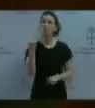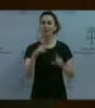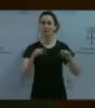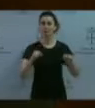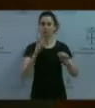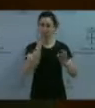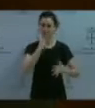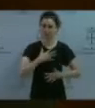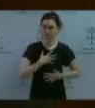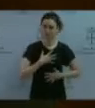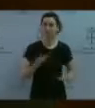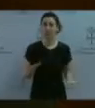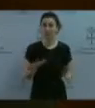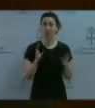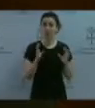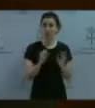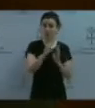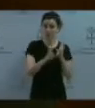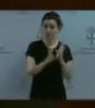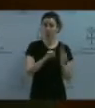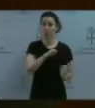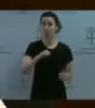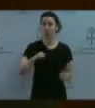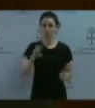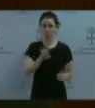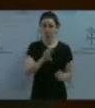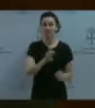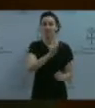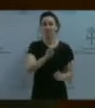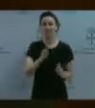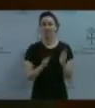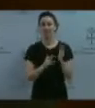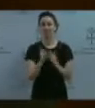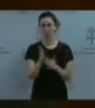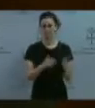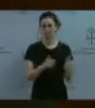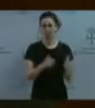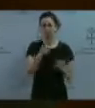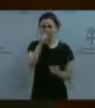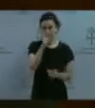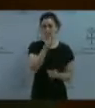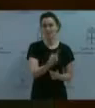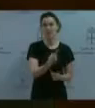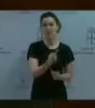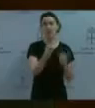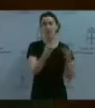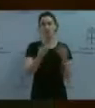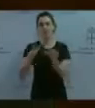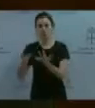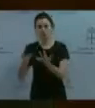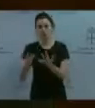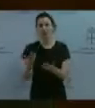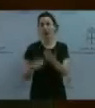de Autonomía, el 23 de marzo del 98, con un gobierno que no era de izquierdas ni que